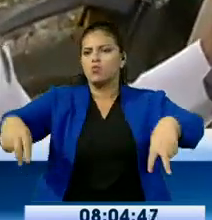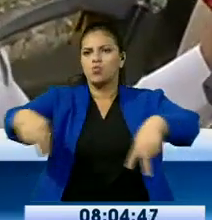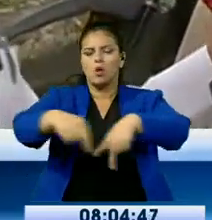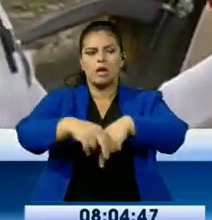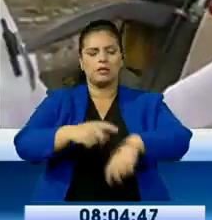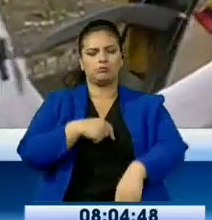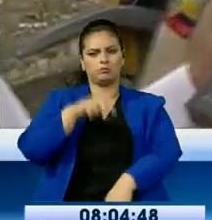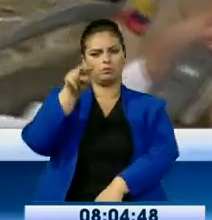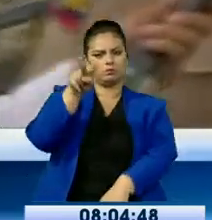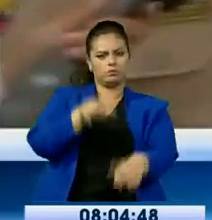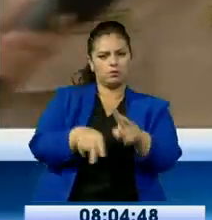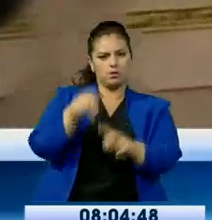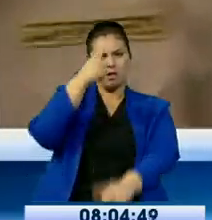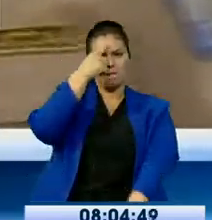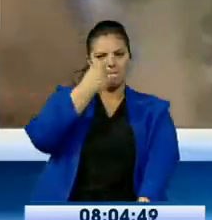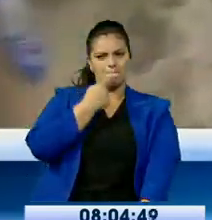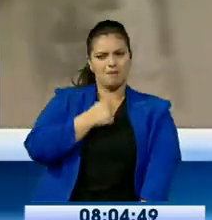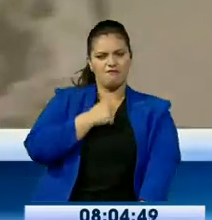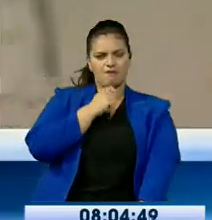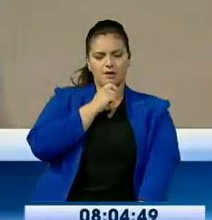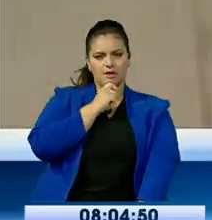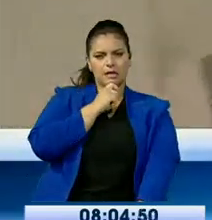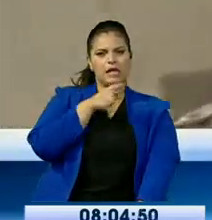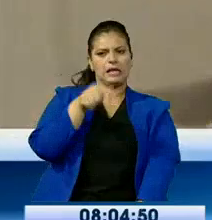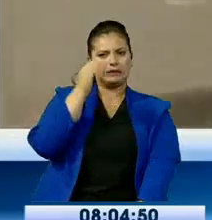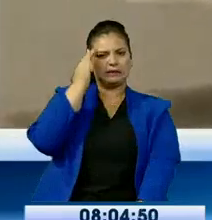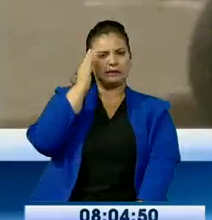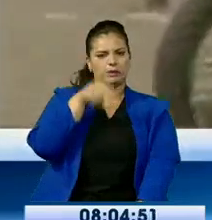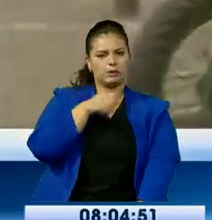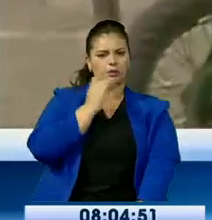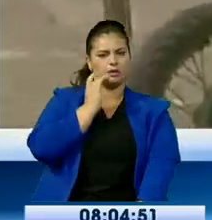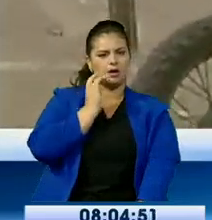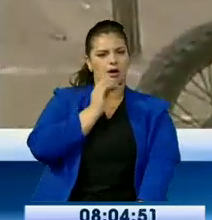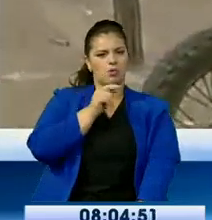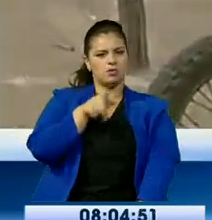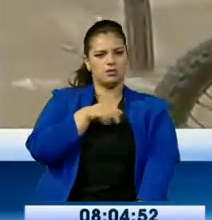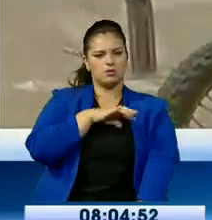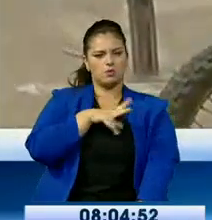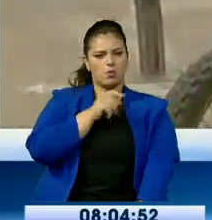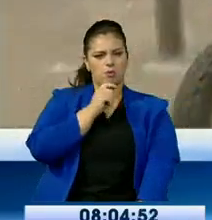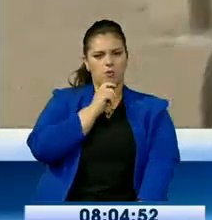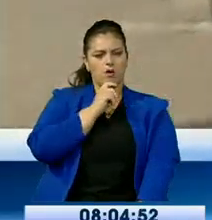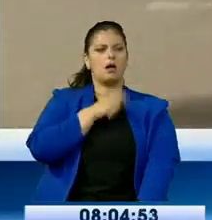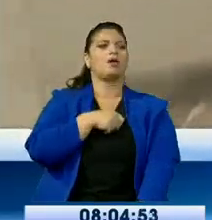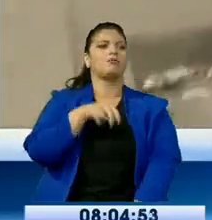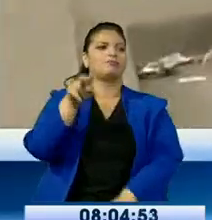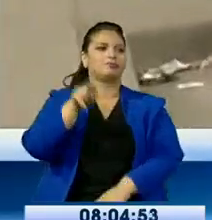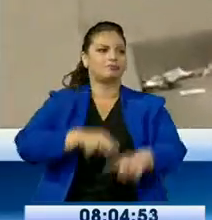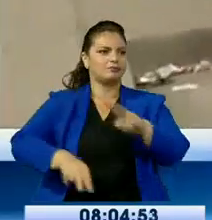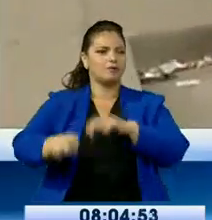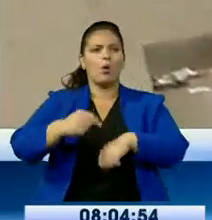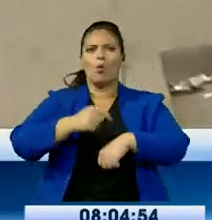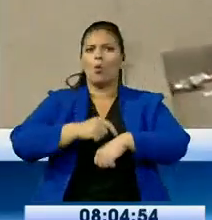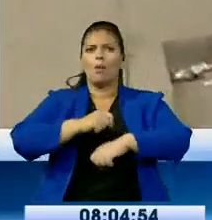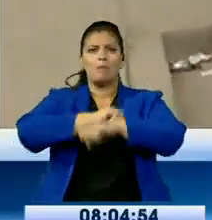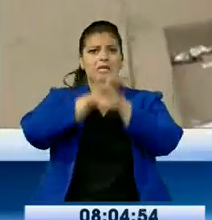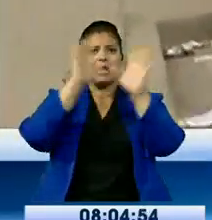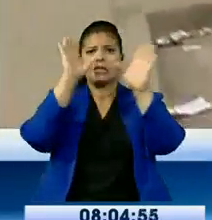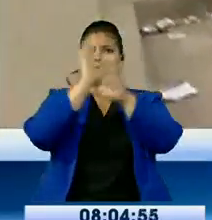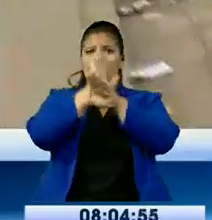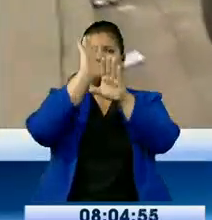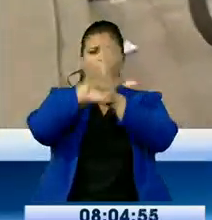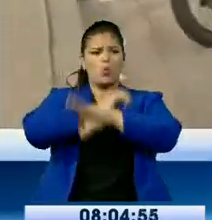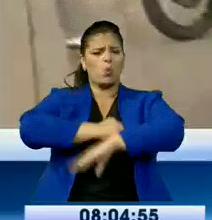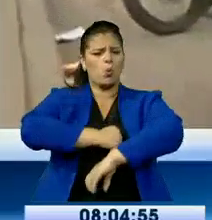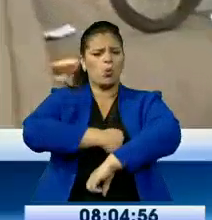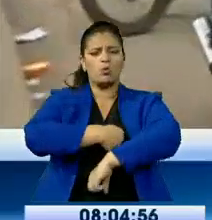en el cual estamos haciendo pues la revisión constante las 24 horas del día en todos los circuitos y subcircuitos de aquí